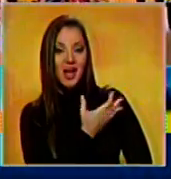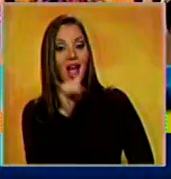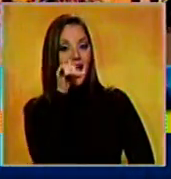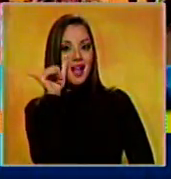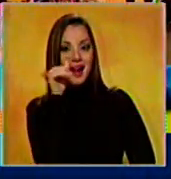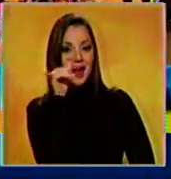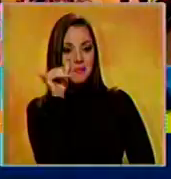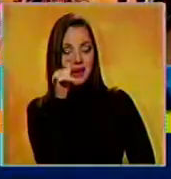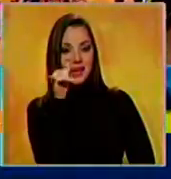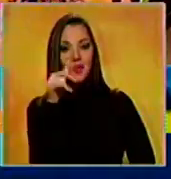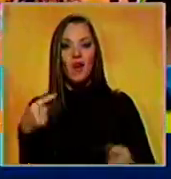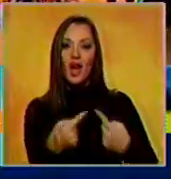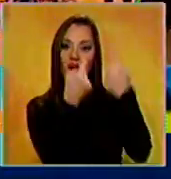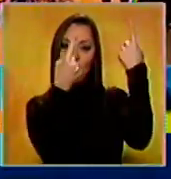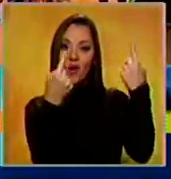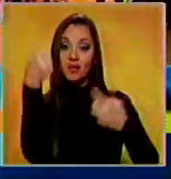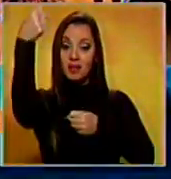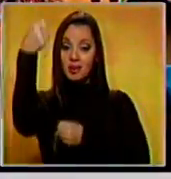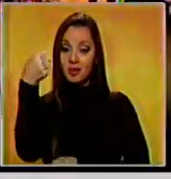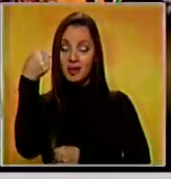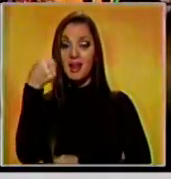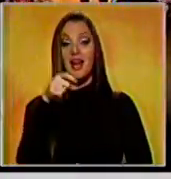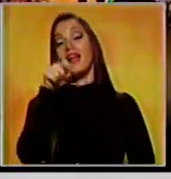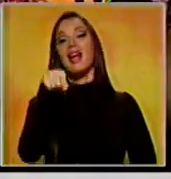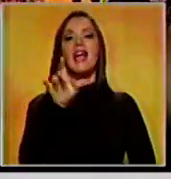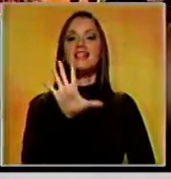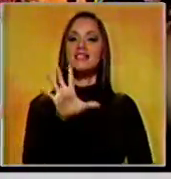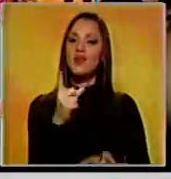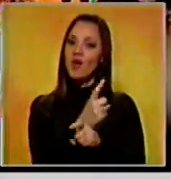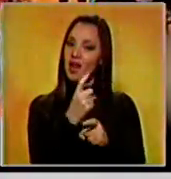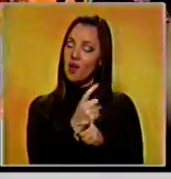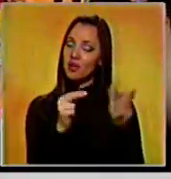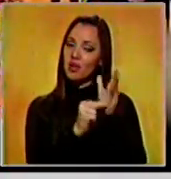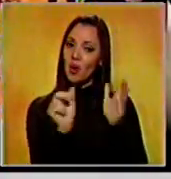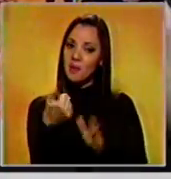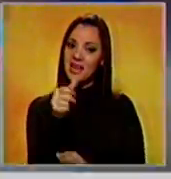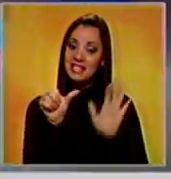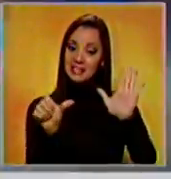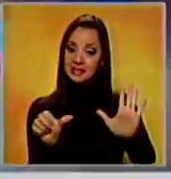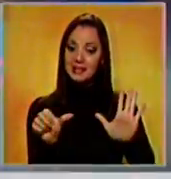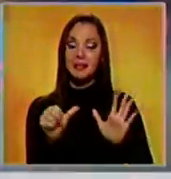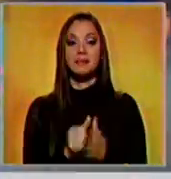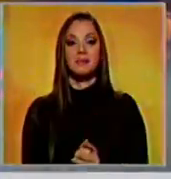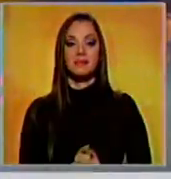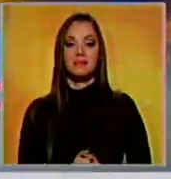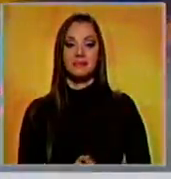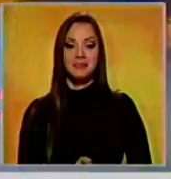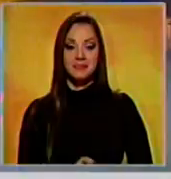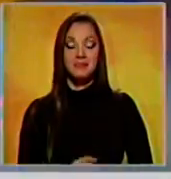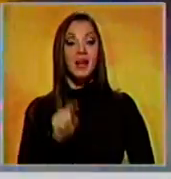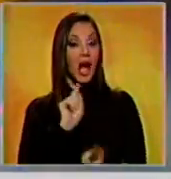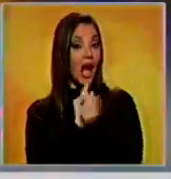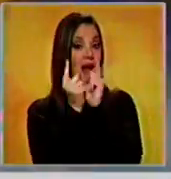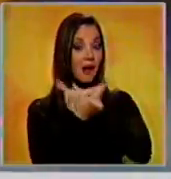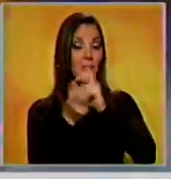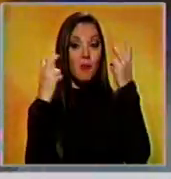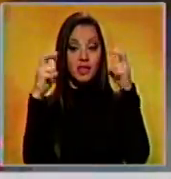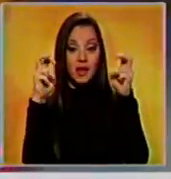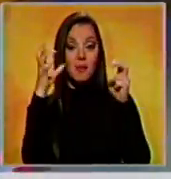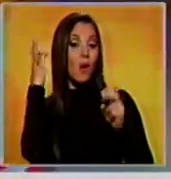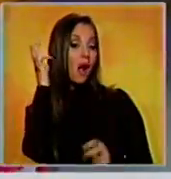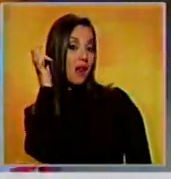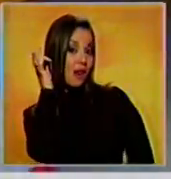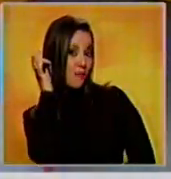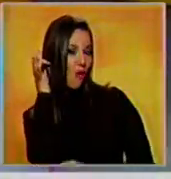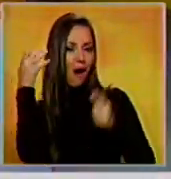de antihéroes que será estrenada el 5 de agosto del 2016. Cambiamos completamente de tema porque Madonna, la